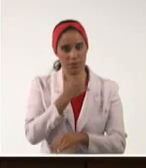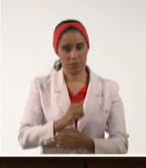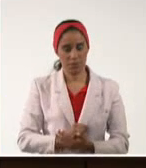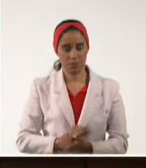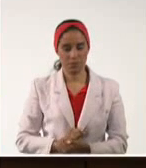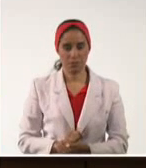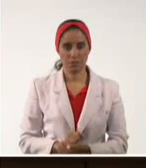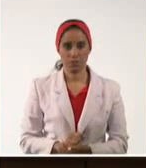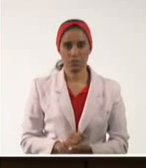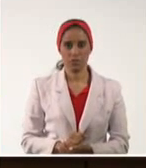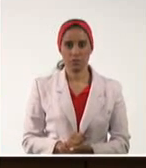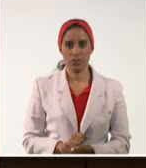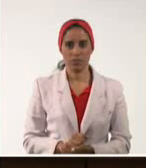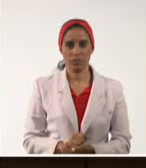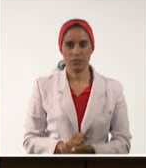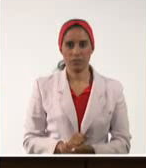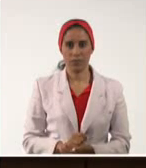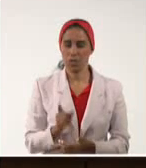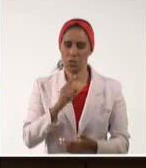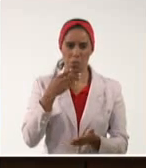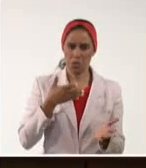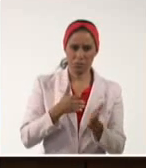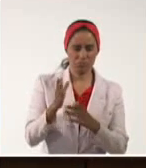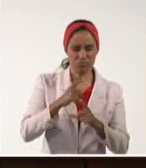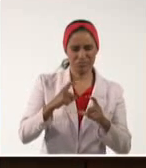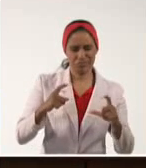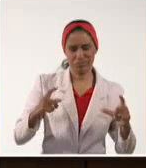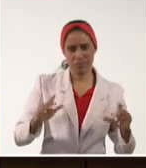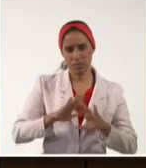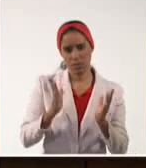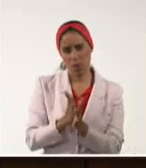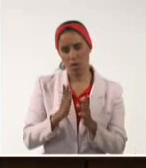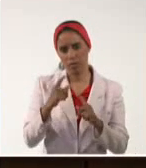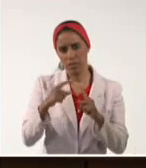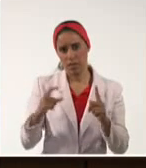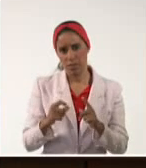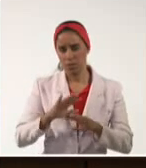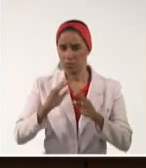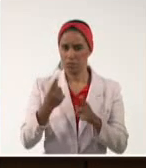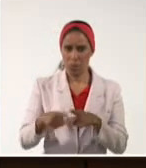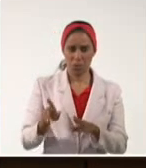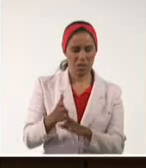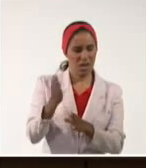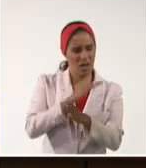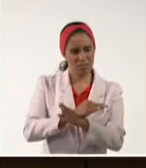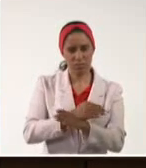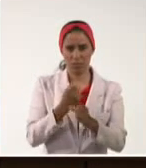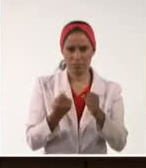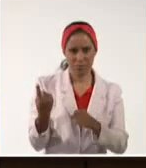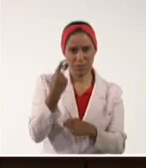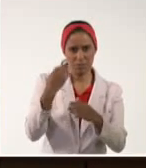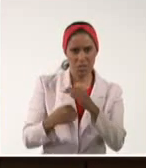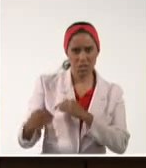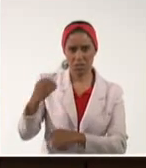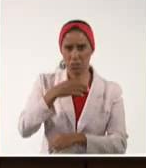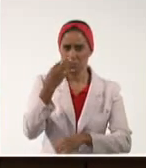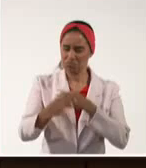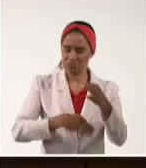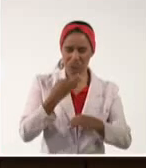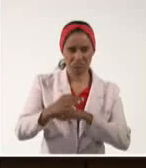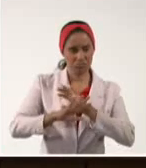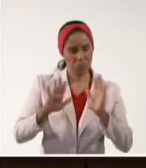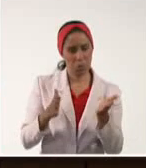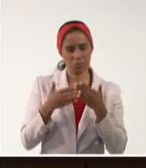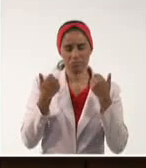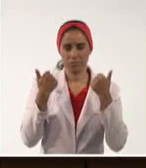negativas. No voy a extenderme más en estos temas porque ya lo desarrollaron ampliamente el primer ministro y el ministro de Economía.